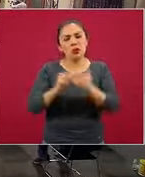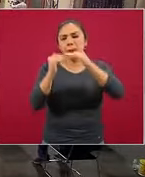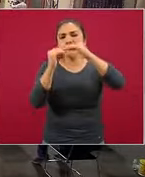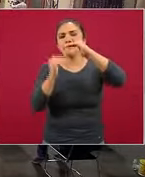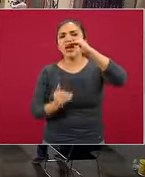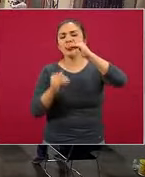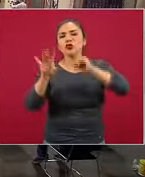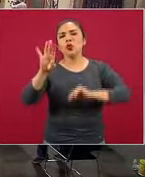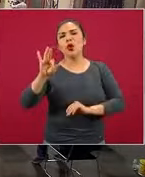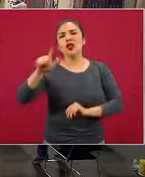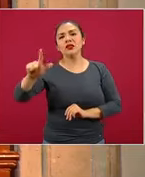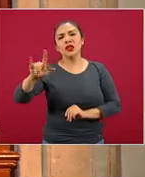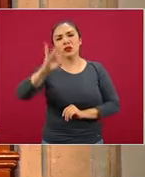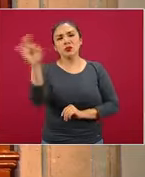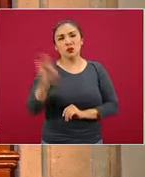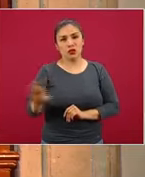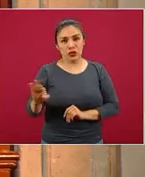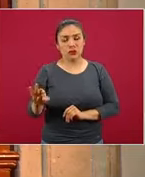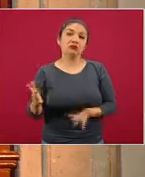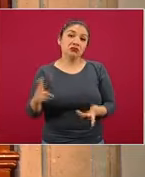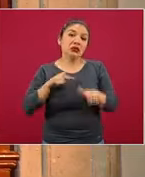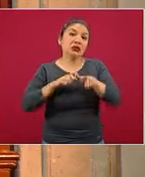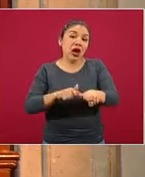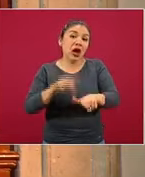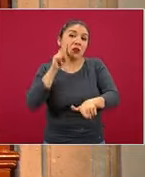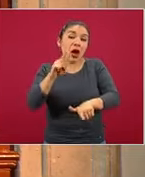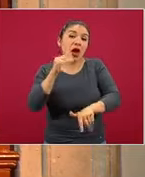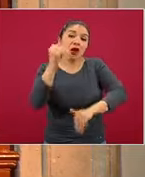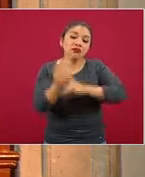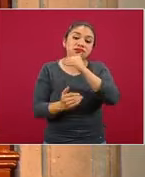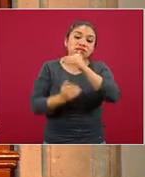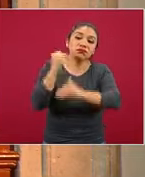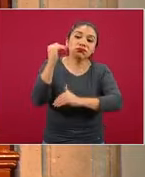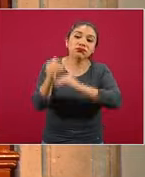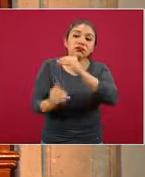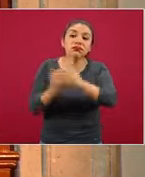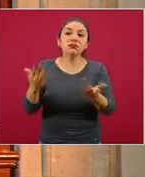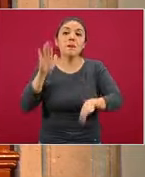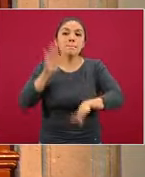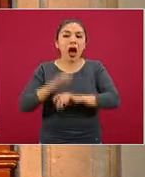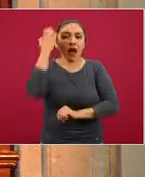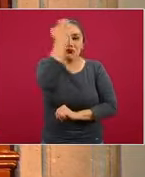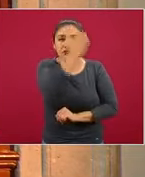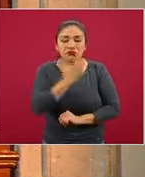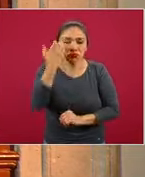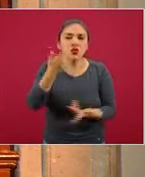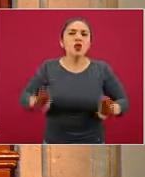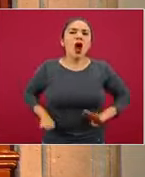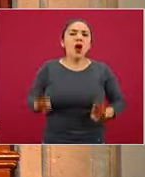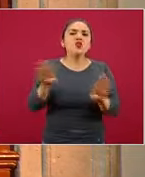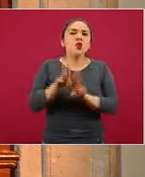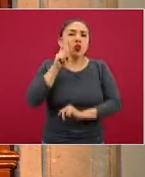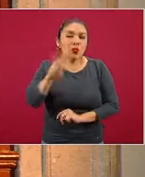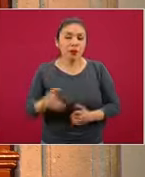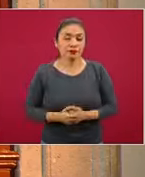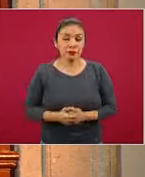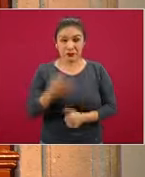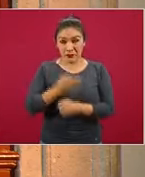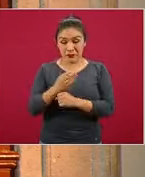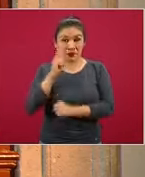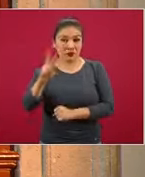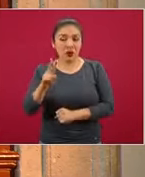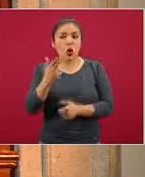menos 47%, y vamos a seguir entonces también monitorizando este comportamiento. Veamos ahora la ocupación,